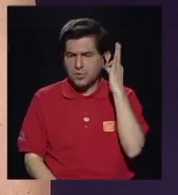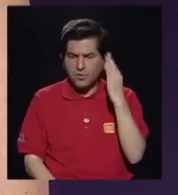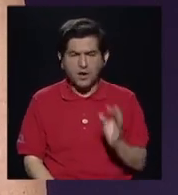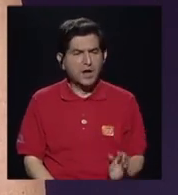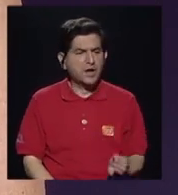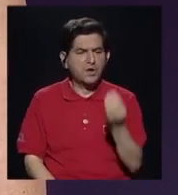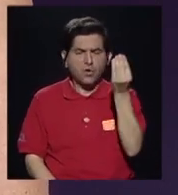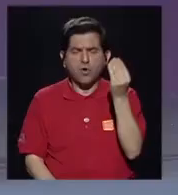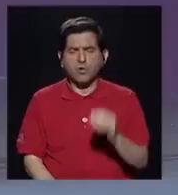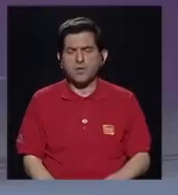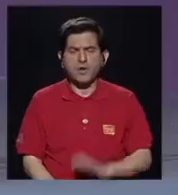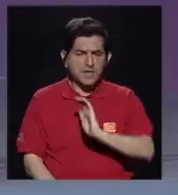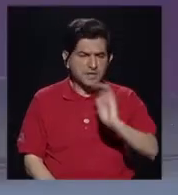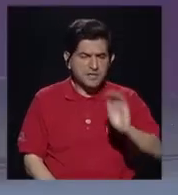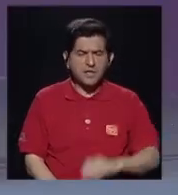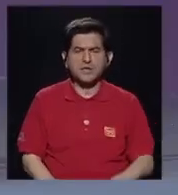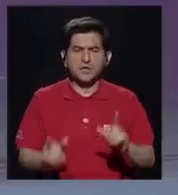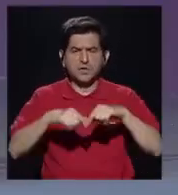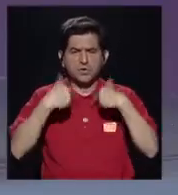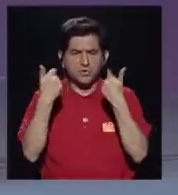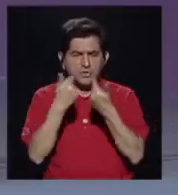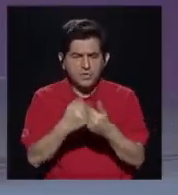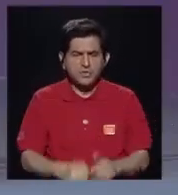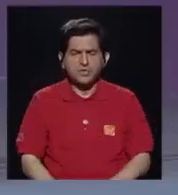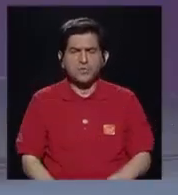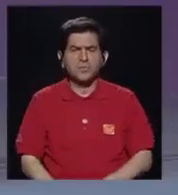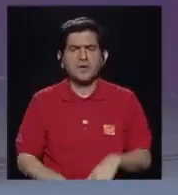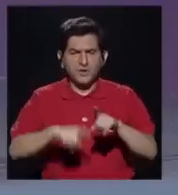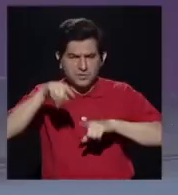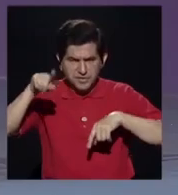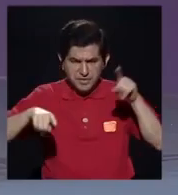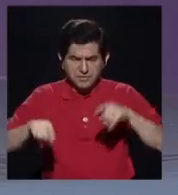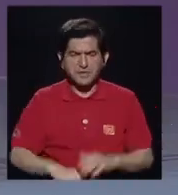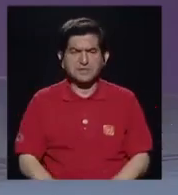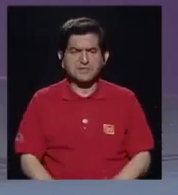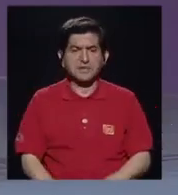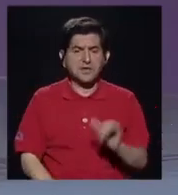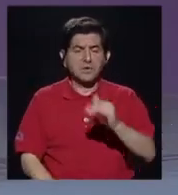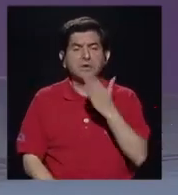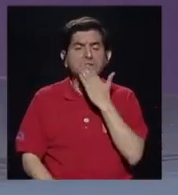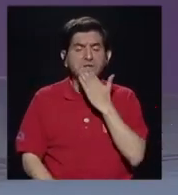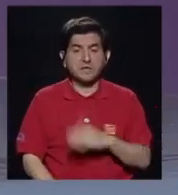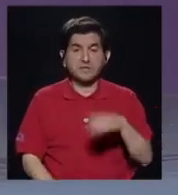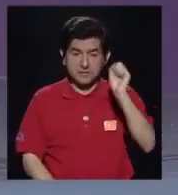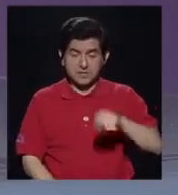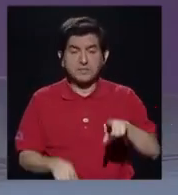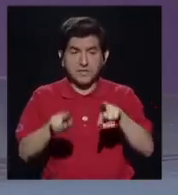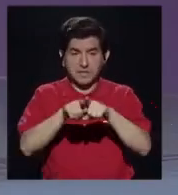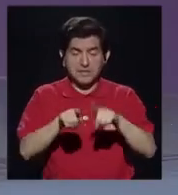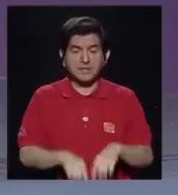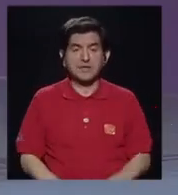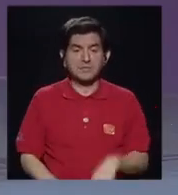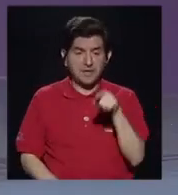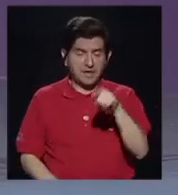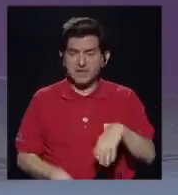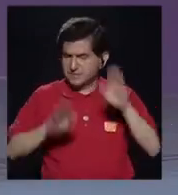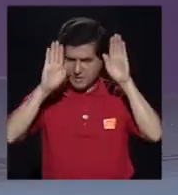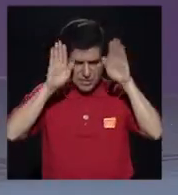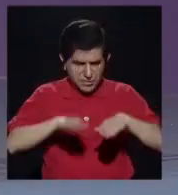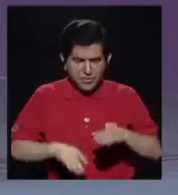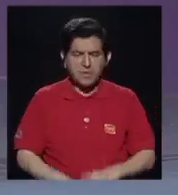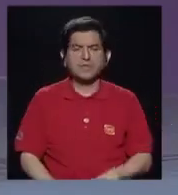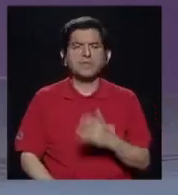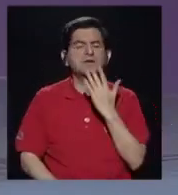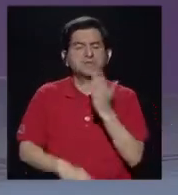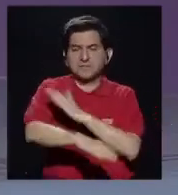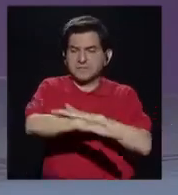de los grupos sexualmente div de todas las desobediencias Inclusive la desobediencia racial que es sentida como un desacato No todo